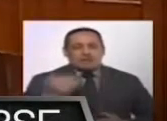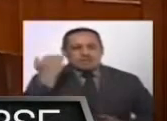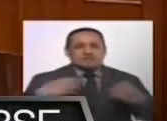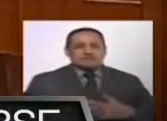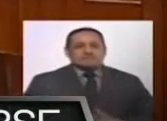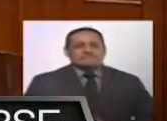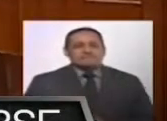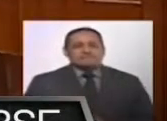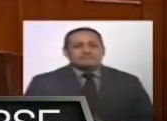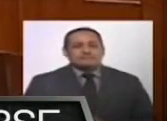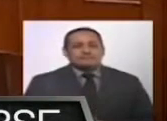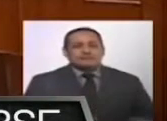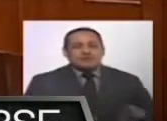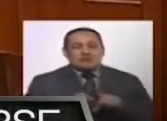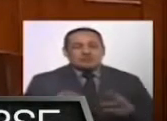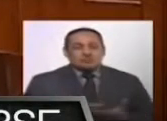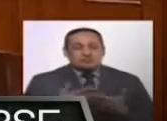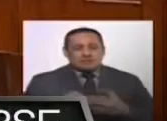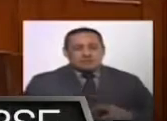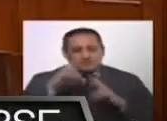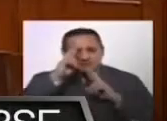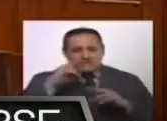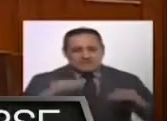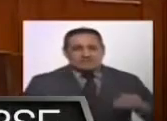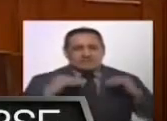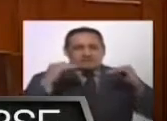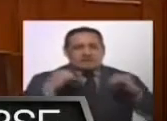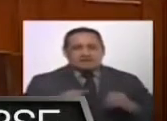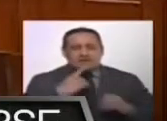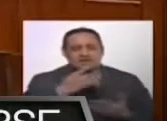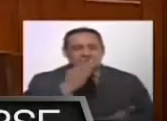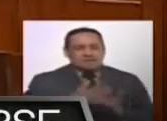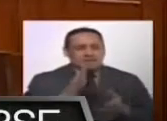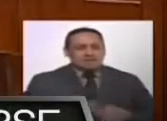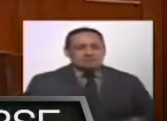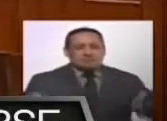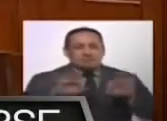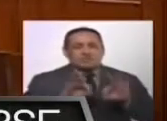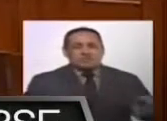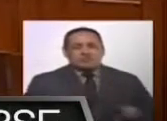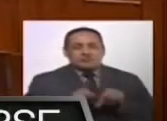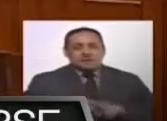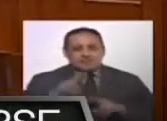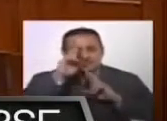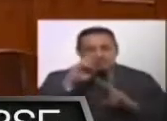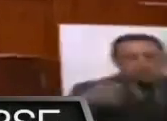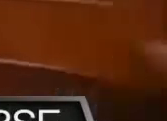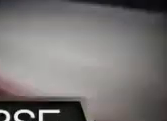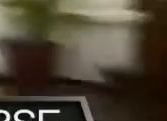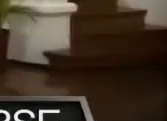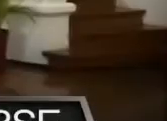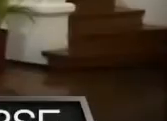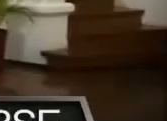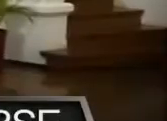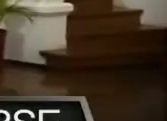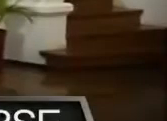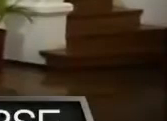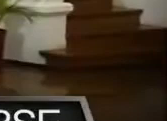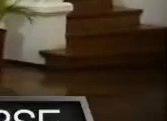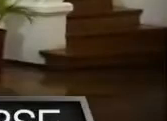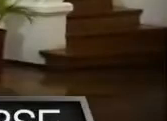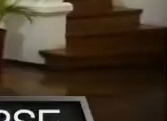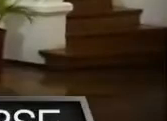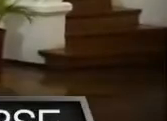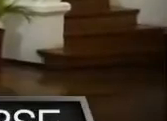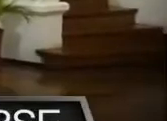mérito. Respetar el escalafón es parte fundamental del respeto a nuestra Policía Nacional. A poco